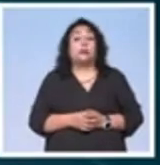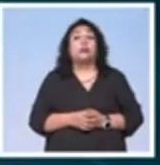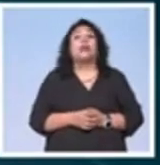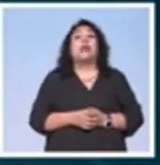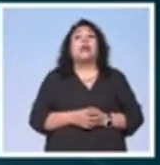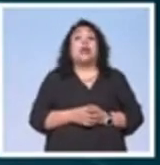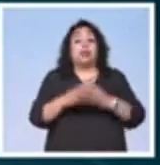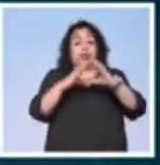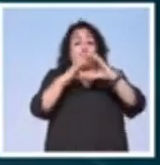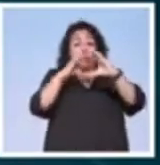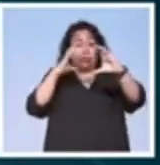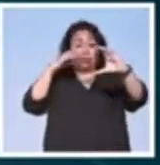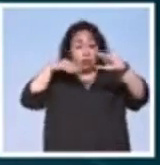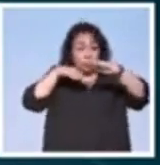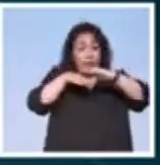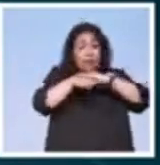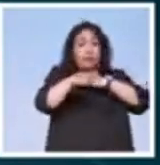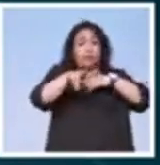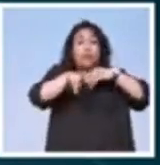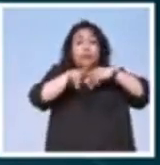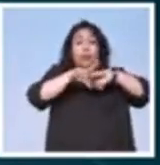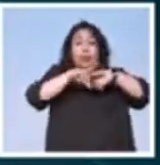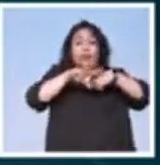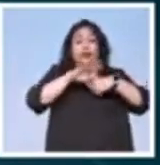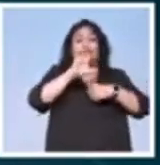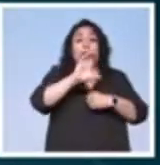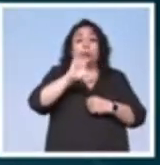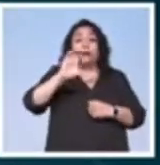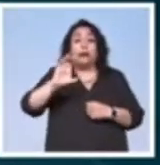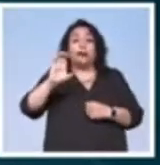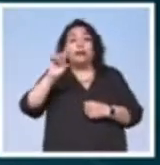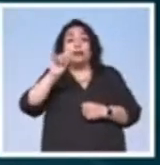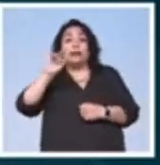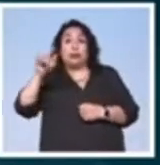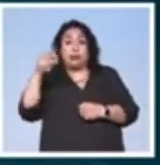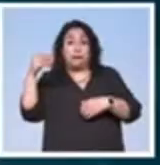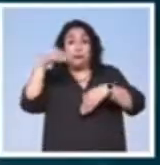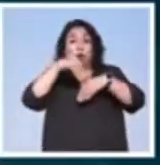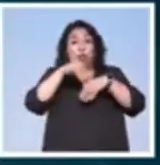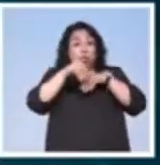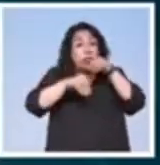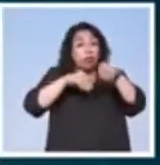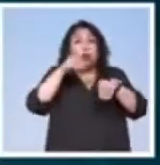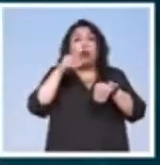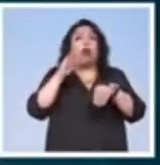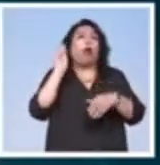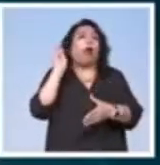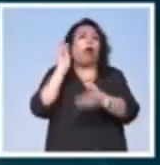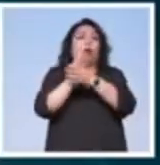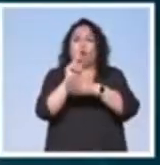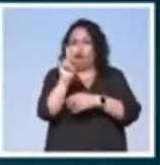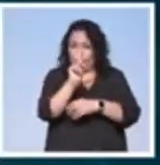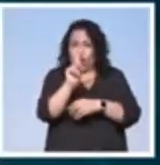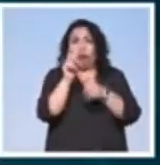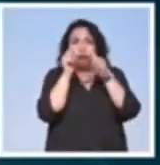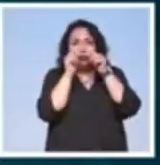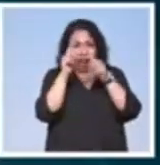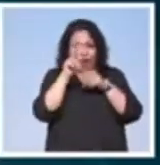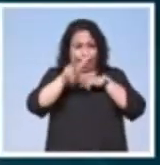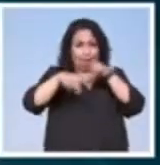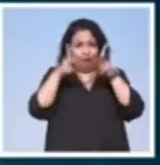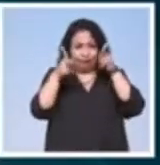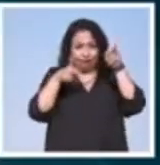En el túnel de cristal del Centro Cultural Digital se presenta una instalación que no pasa inadvertida. Vamos a